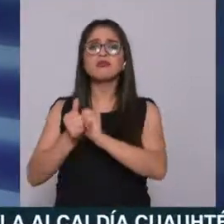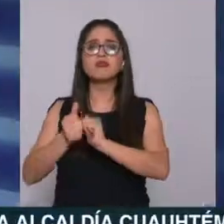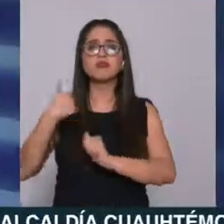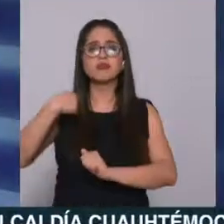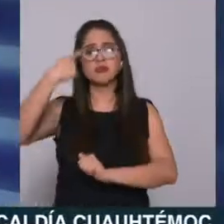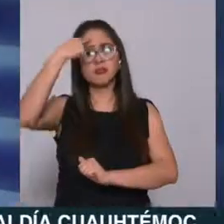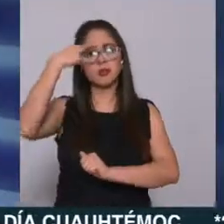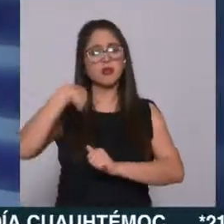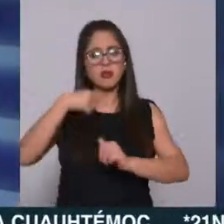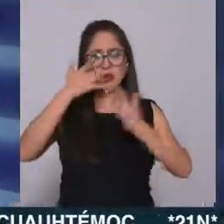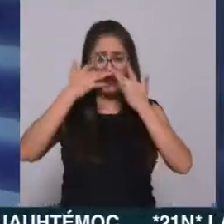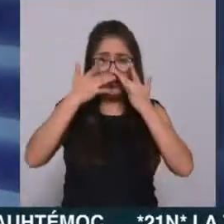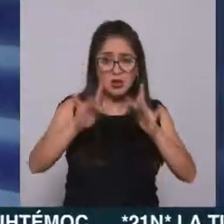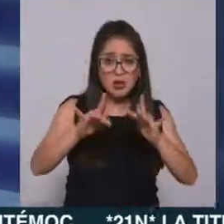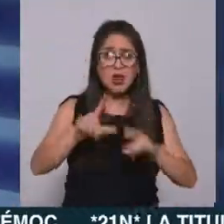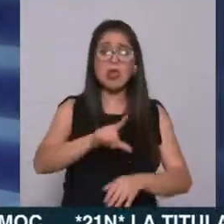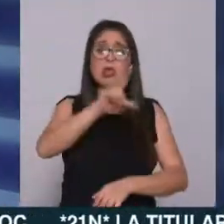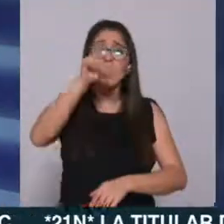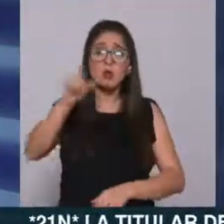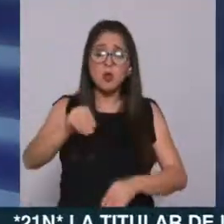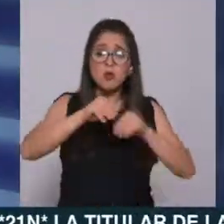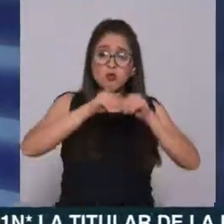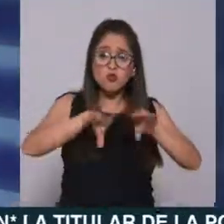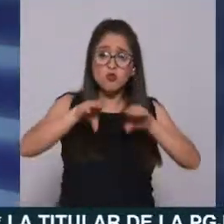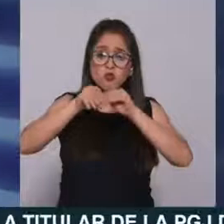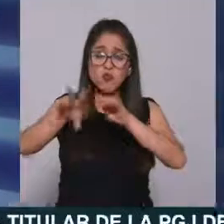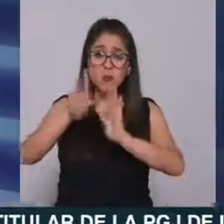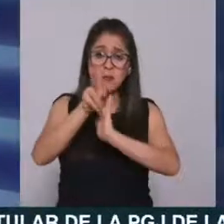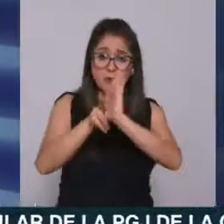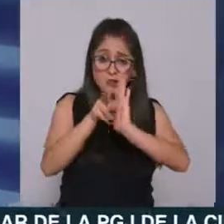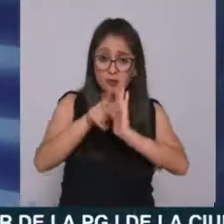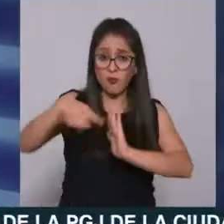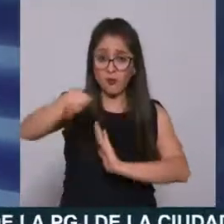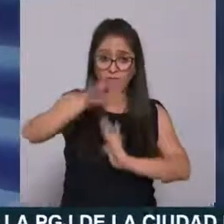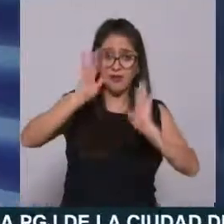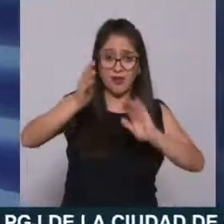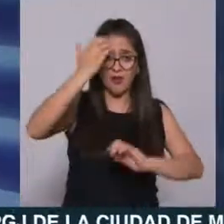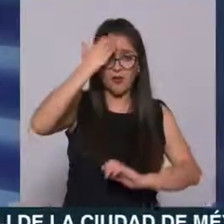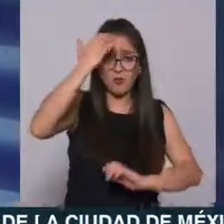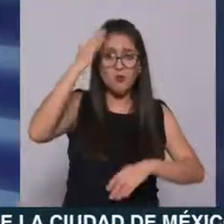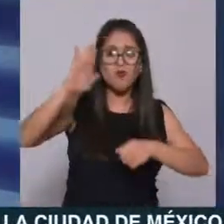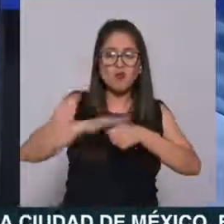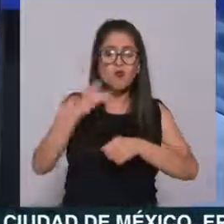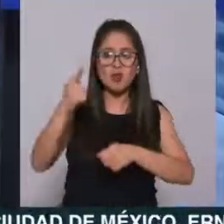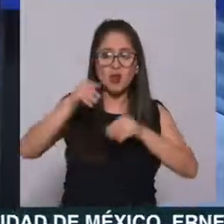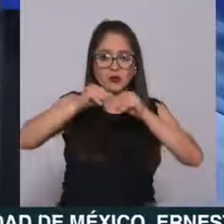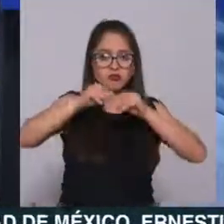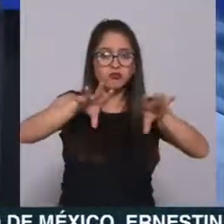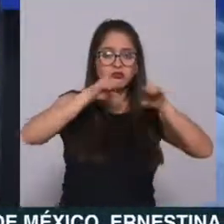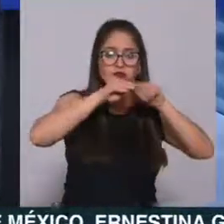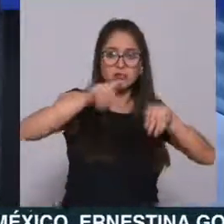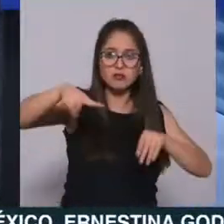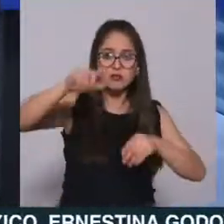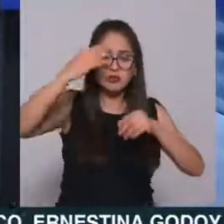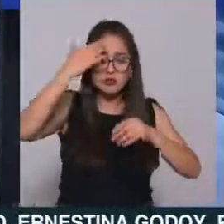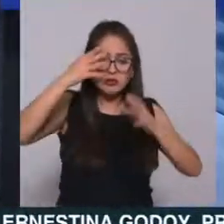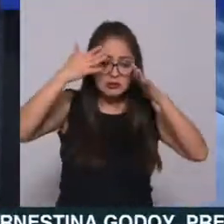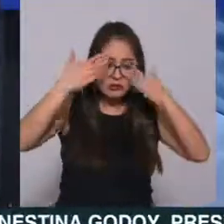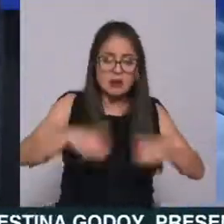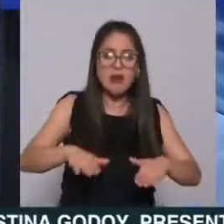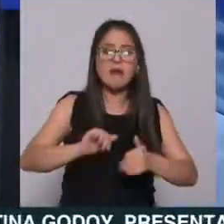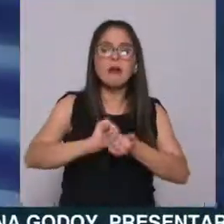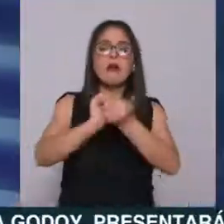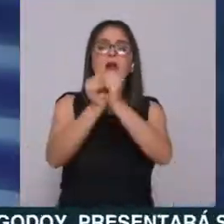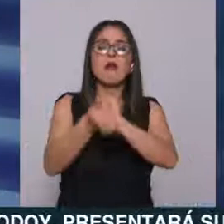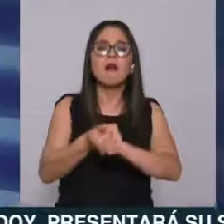videos que se presentan, que conocemos hoy en día gracias a las redes sociales, pues vemos gran manifestación, digamos, de